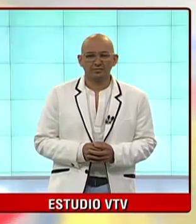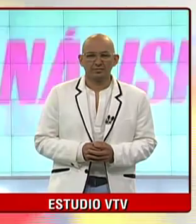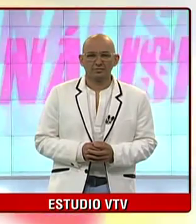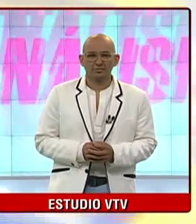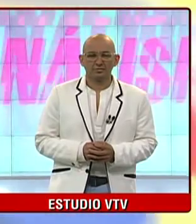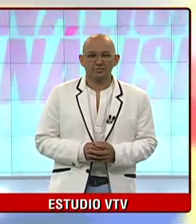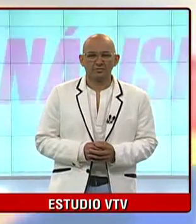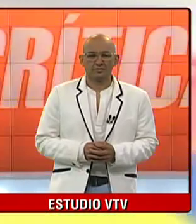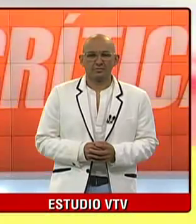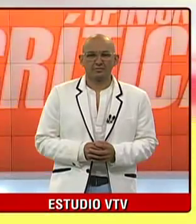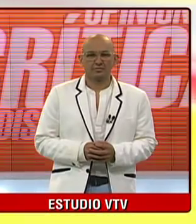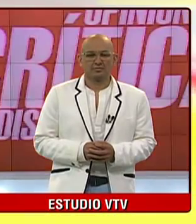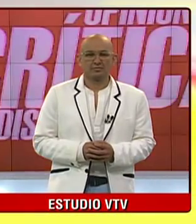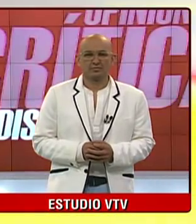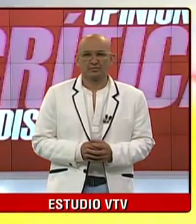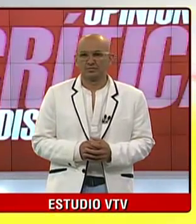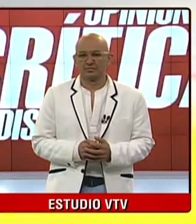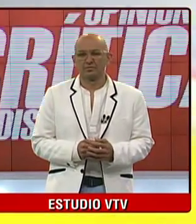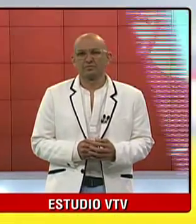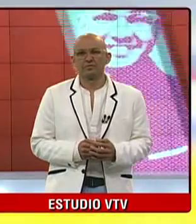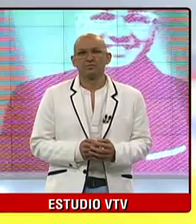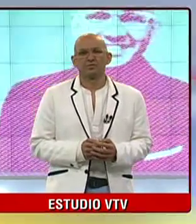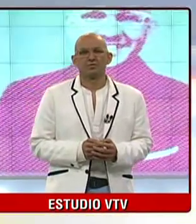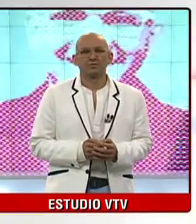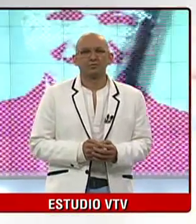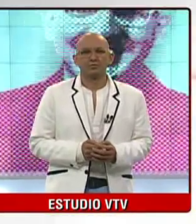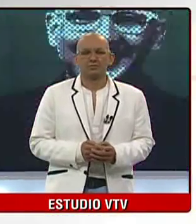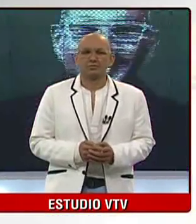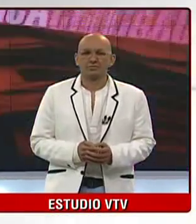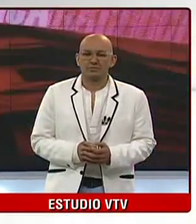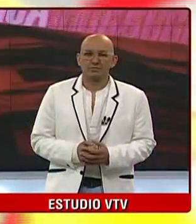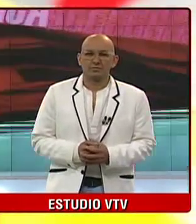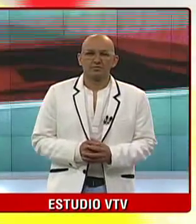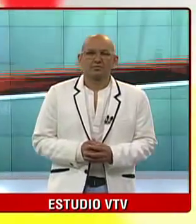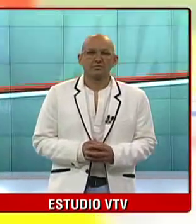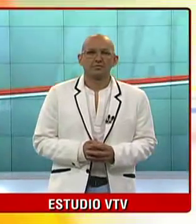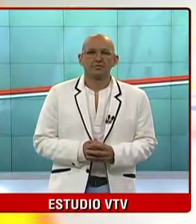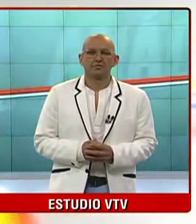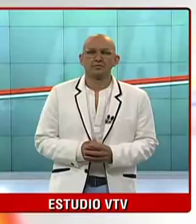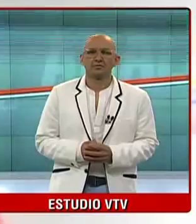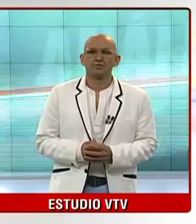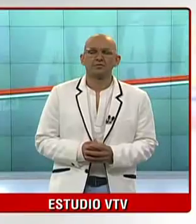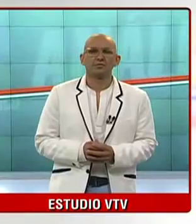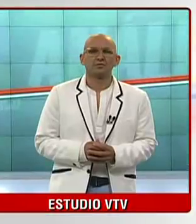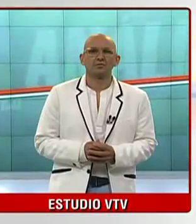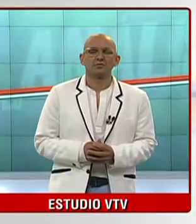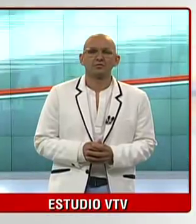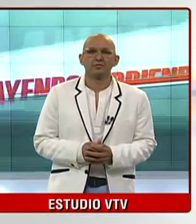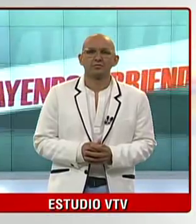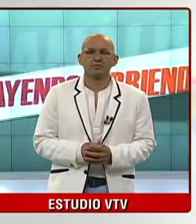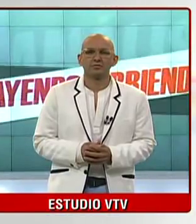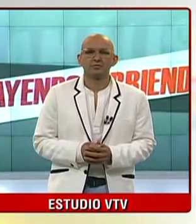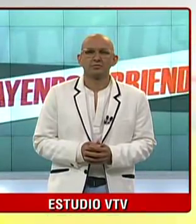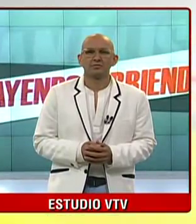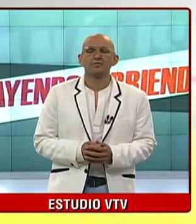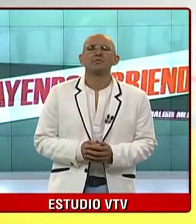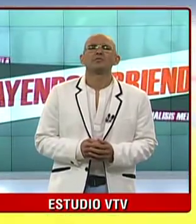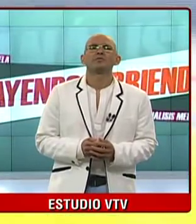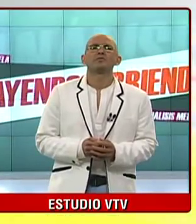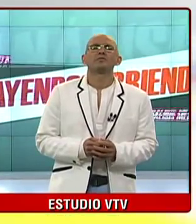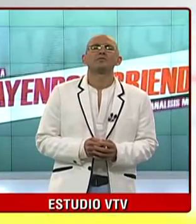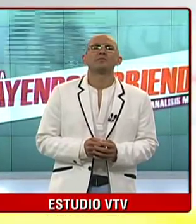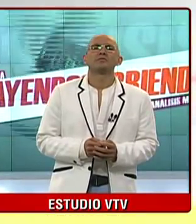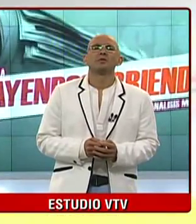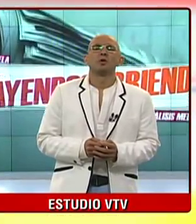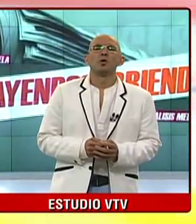vacunar nuestra patria de golpistas, atentados, terroristas. Adelante, Miguel Ángel